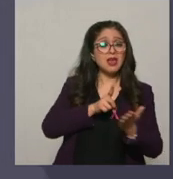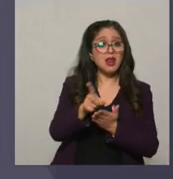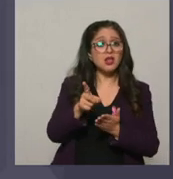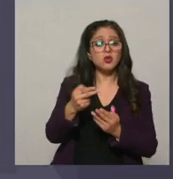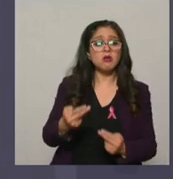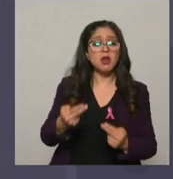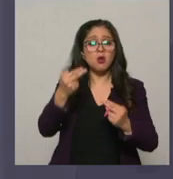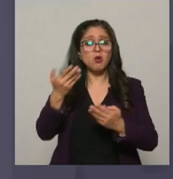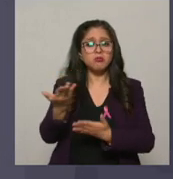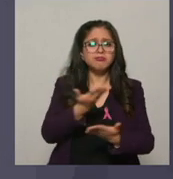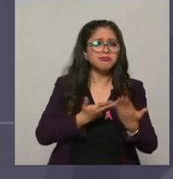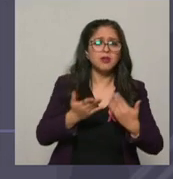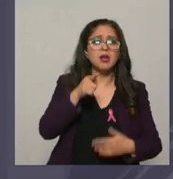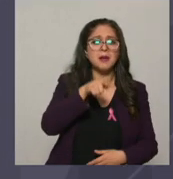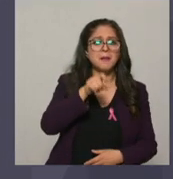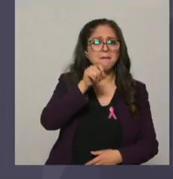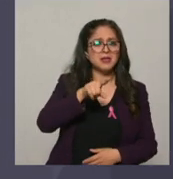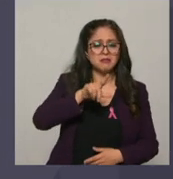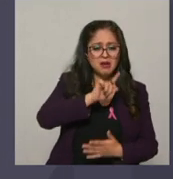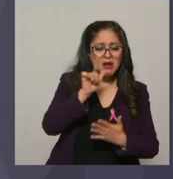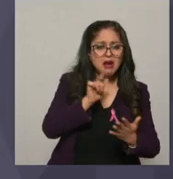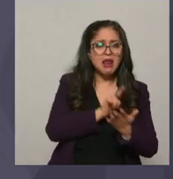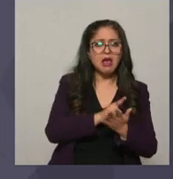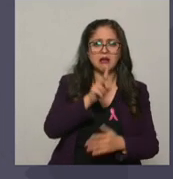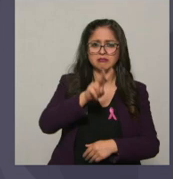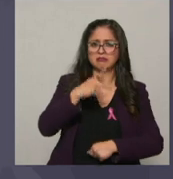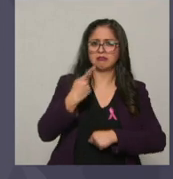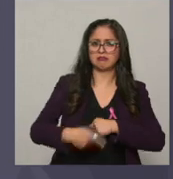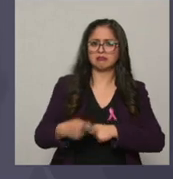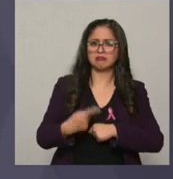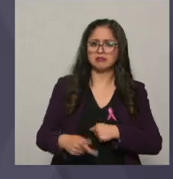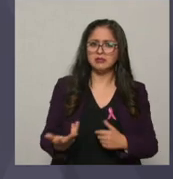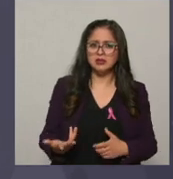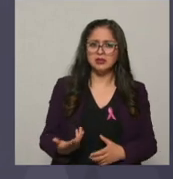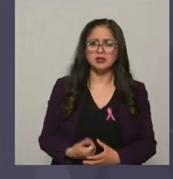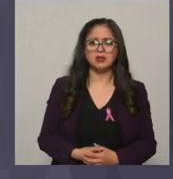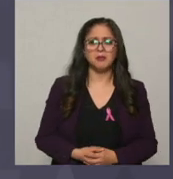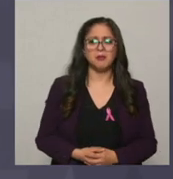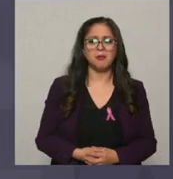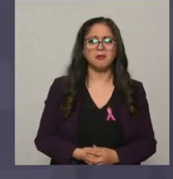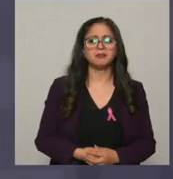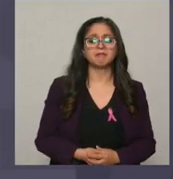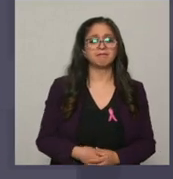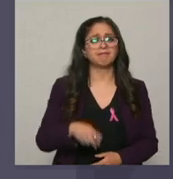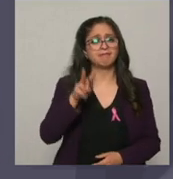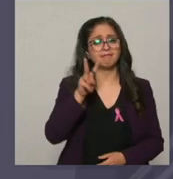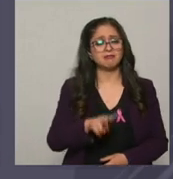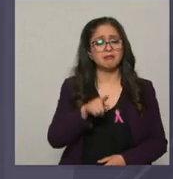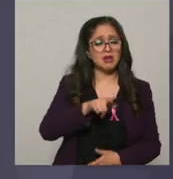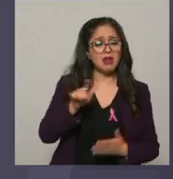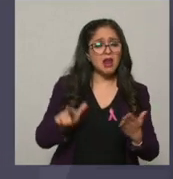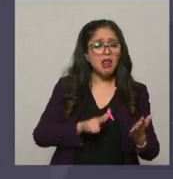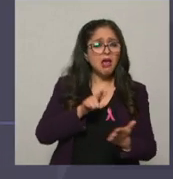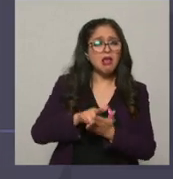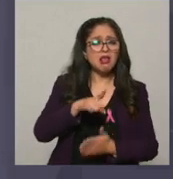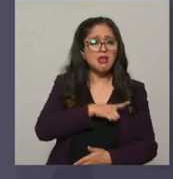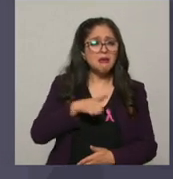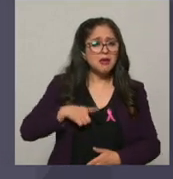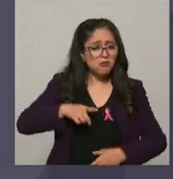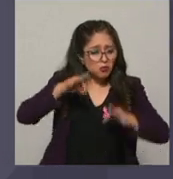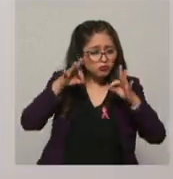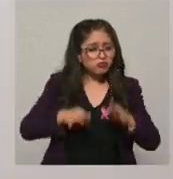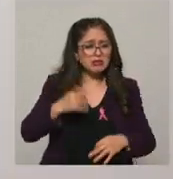que particularmente ella dice que es riesgosa. Híjole, es que esta ley de pronto eventualmente sí habría que